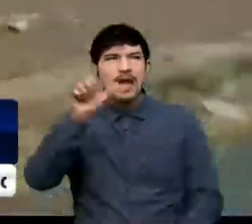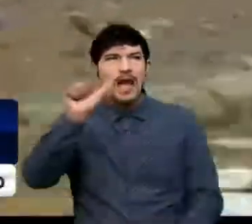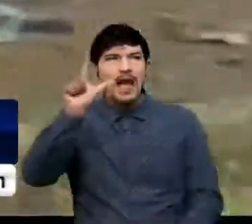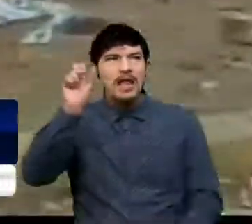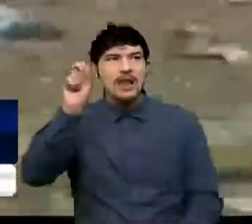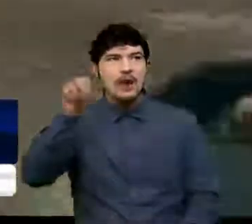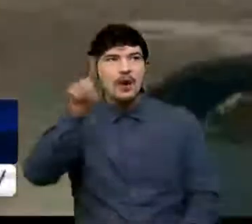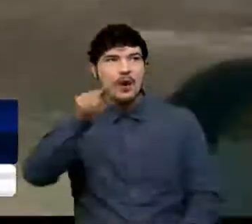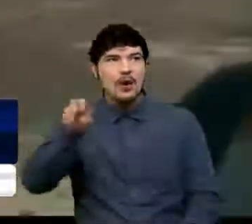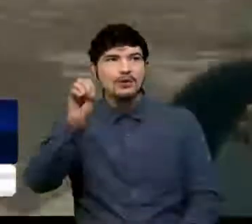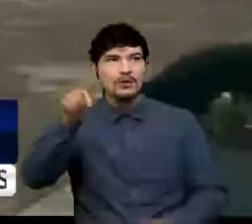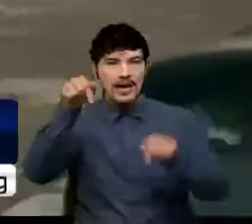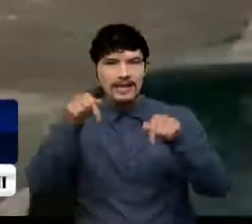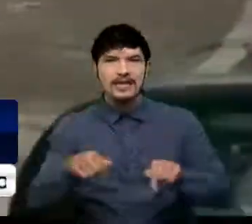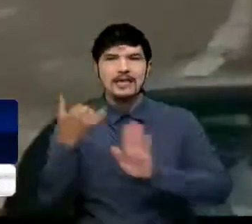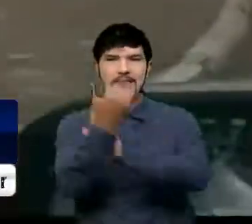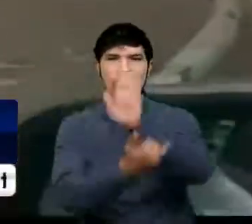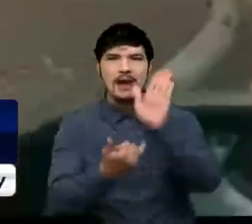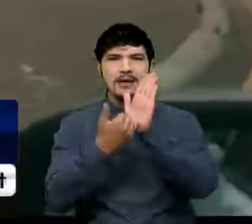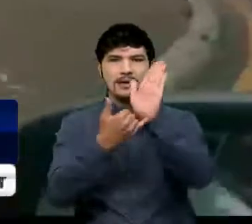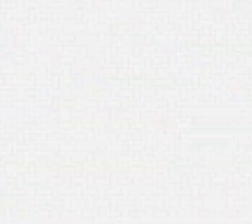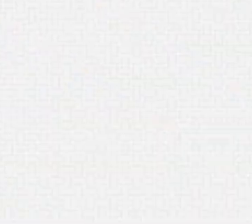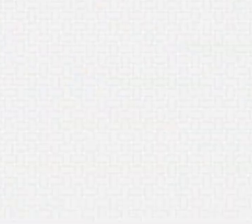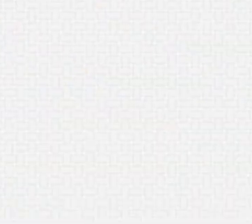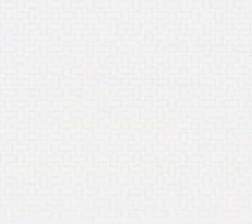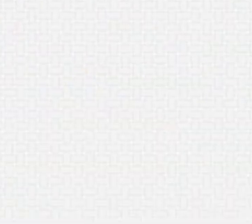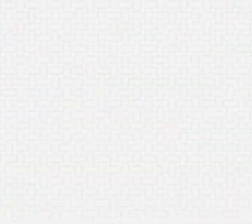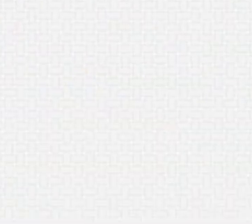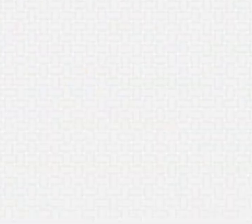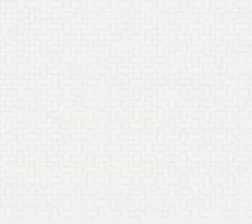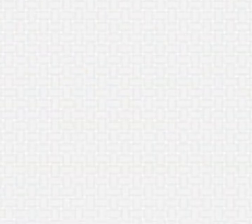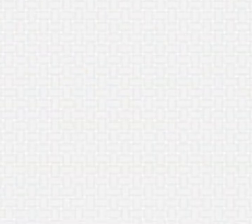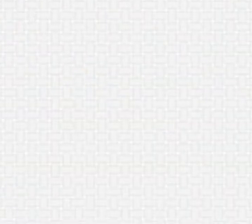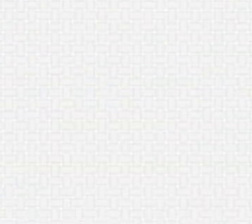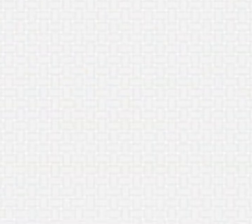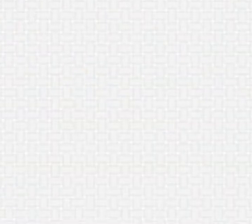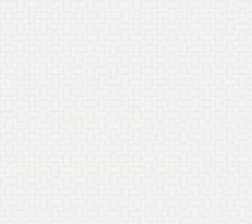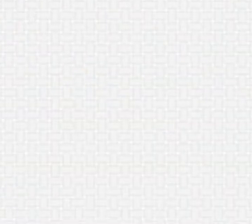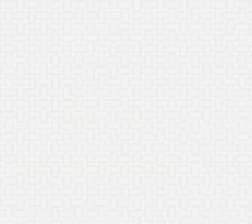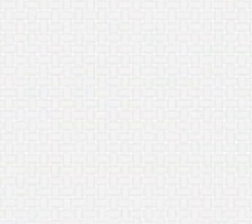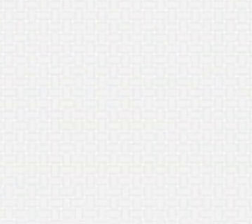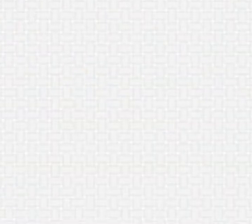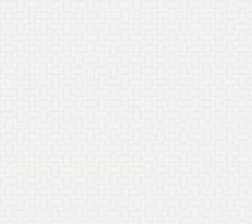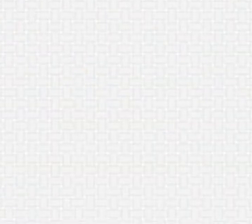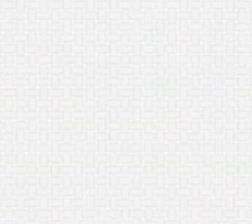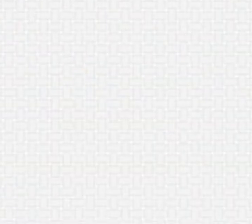Oriente Noticias. Canaltro.com